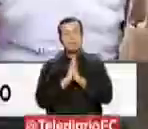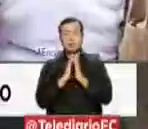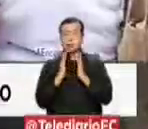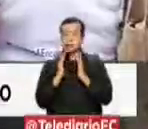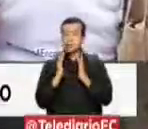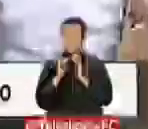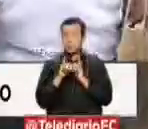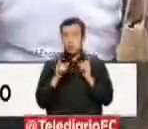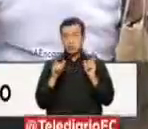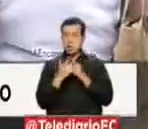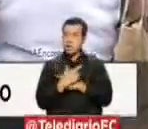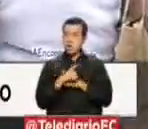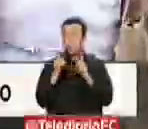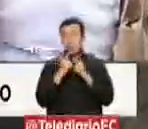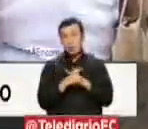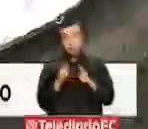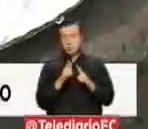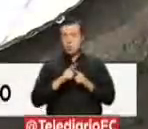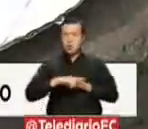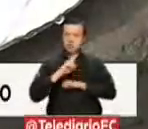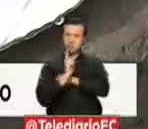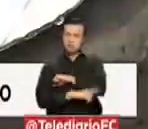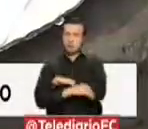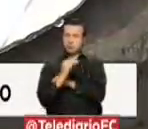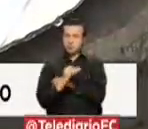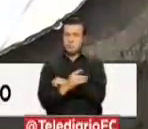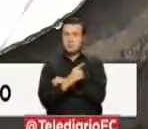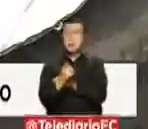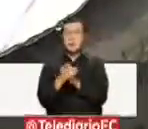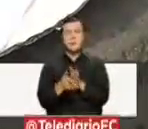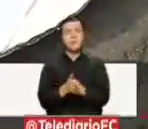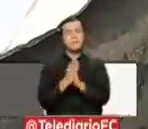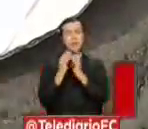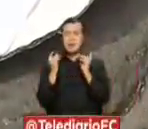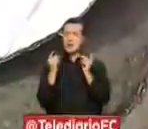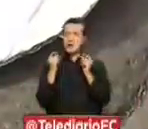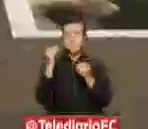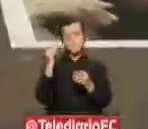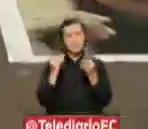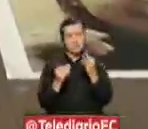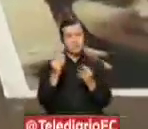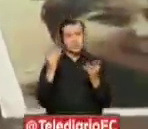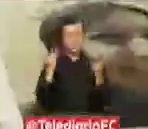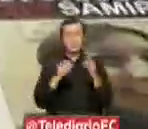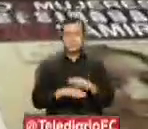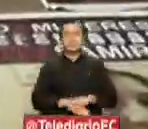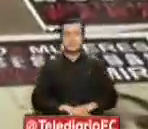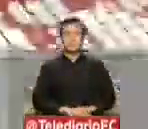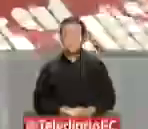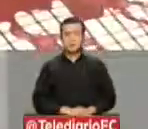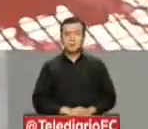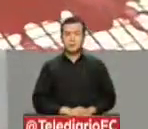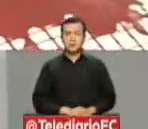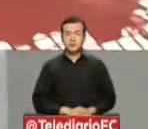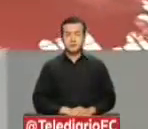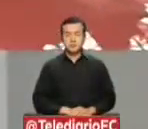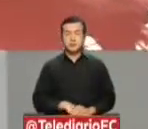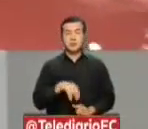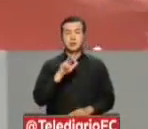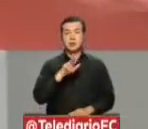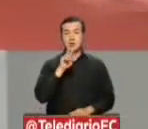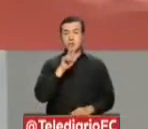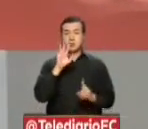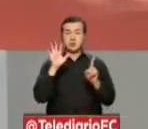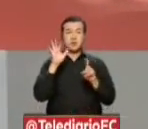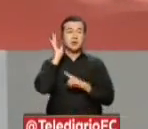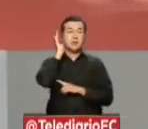se multiplicaron por cientos en este reclamo, que lo único que exige es celeridad y justicia. Alec Llanos, Telediario.